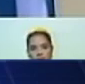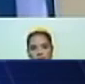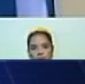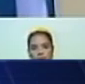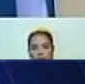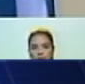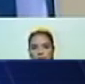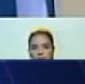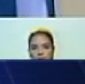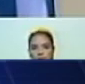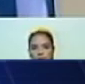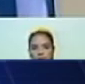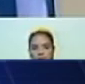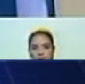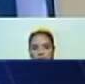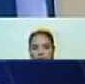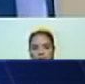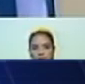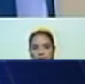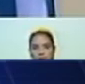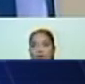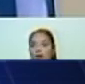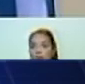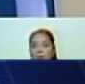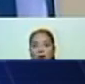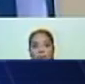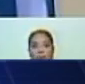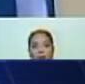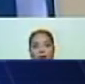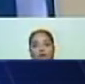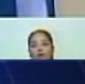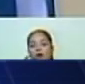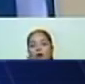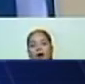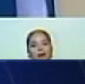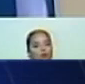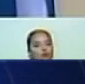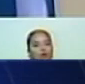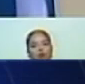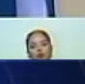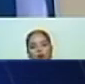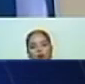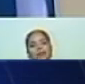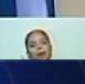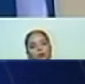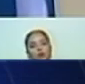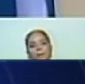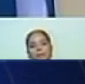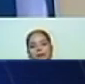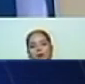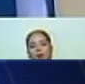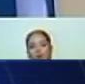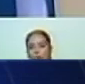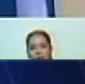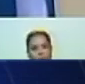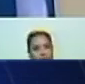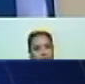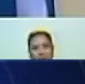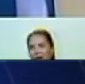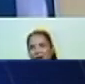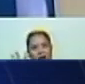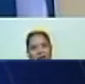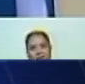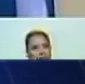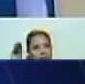Igualmente, vamos a investigar la creación de una fundación y una compañía anónima en el exterior